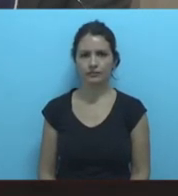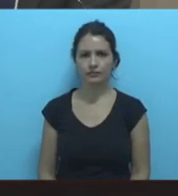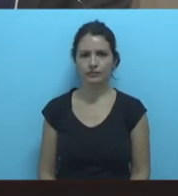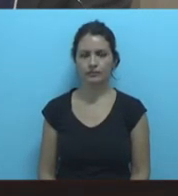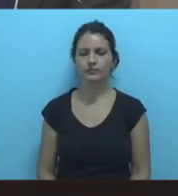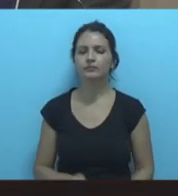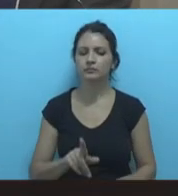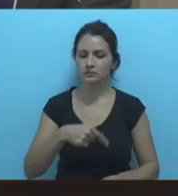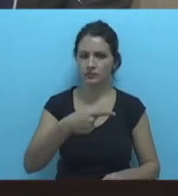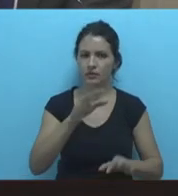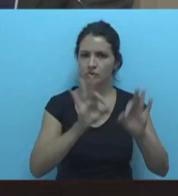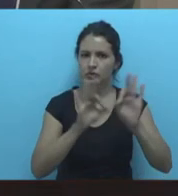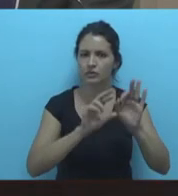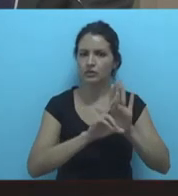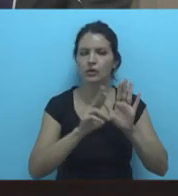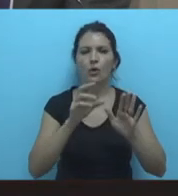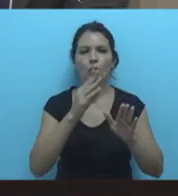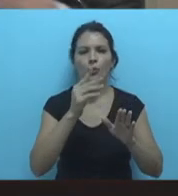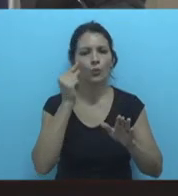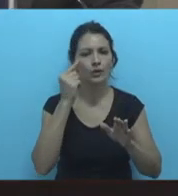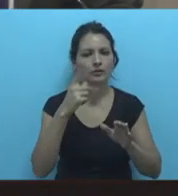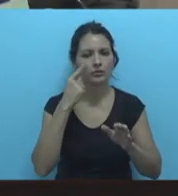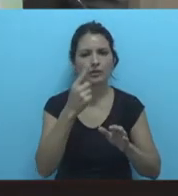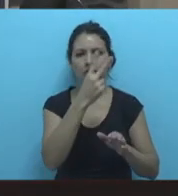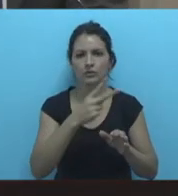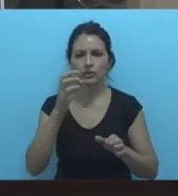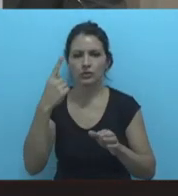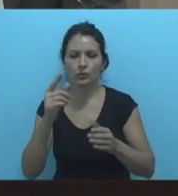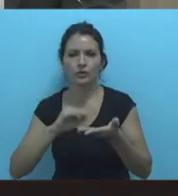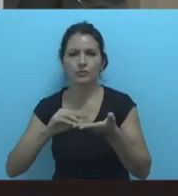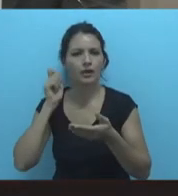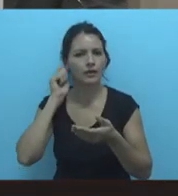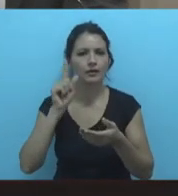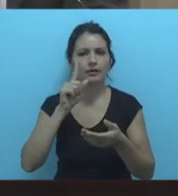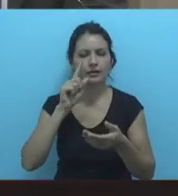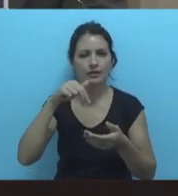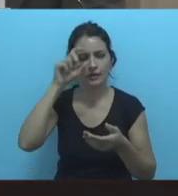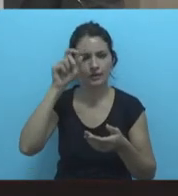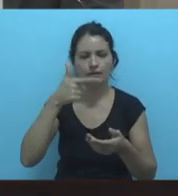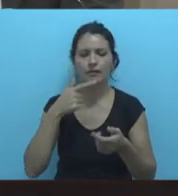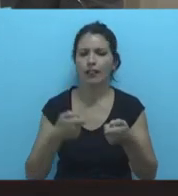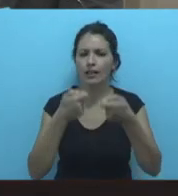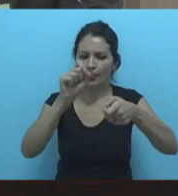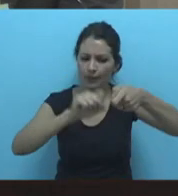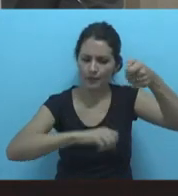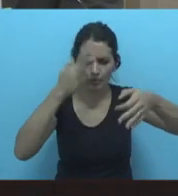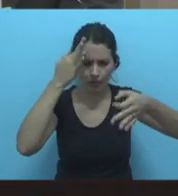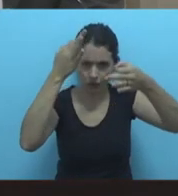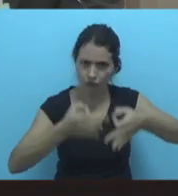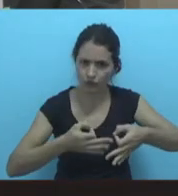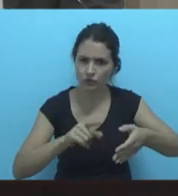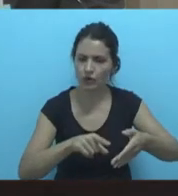Proyecto de resolución 42.201, diputada Gines, por el cual esta Cámara resuelve otorgar el diploma de honor a la trayectoria